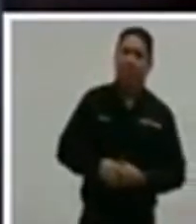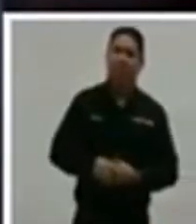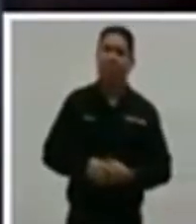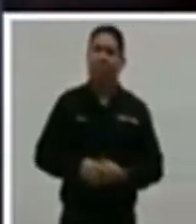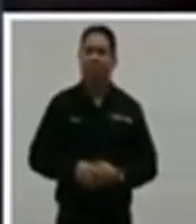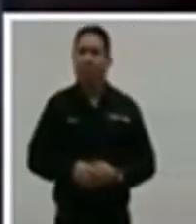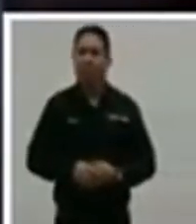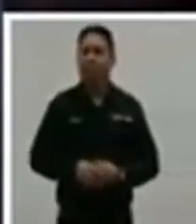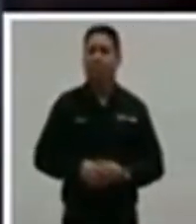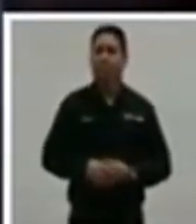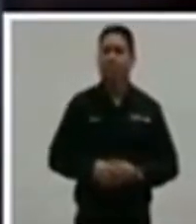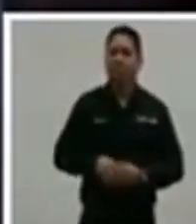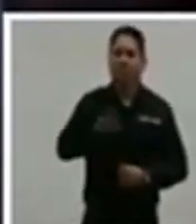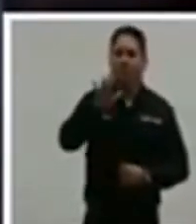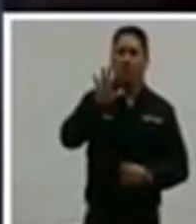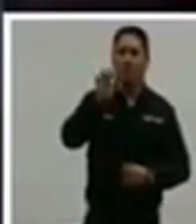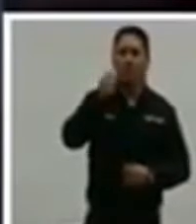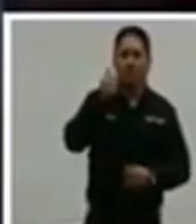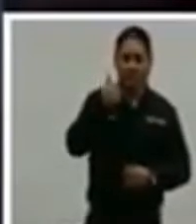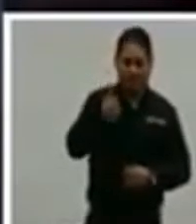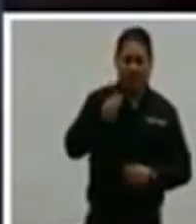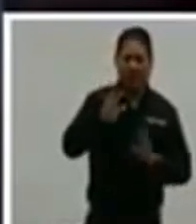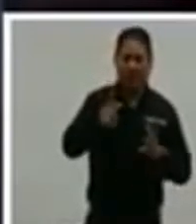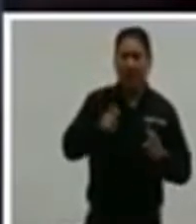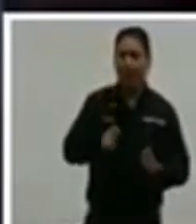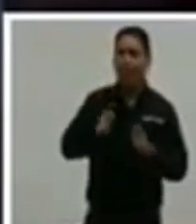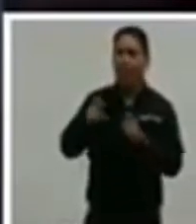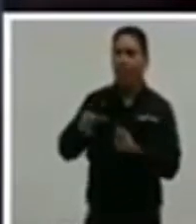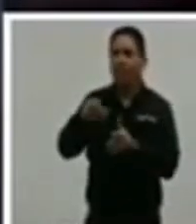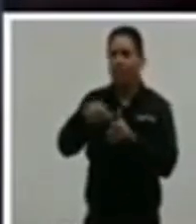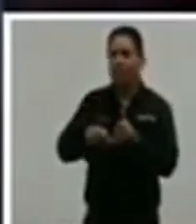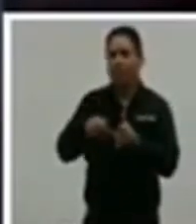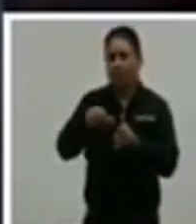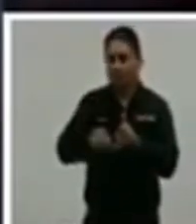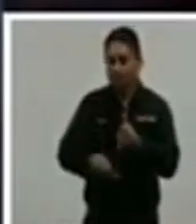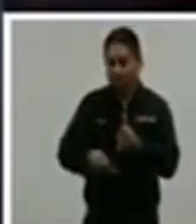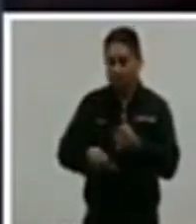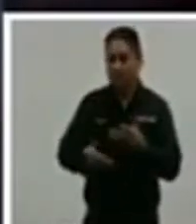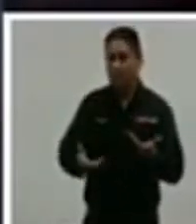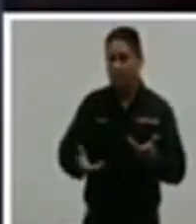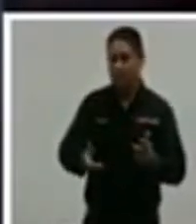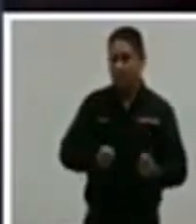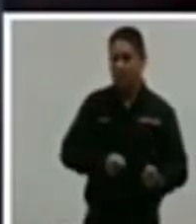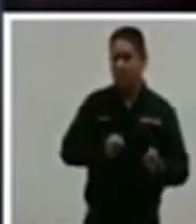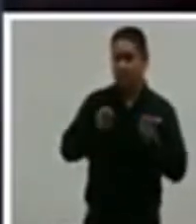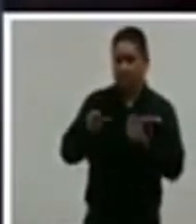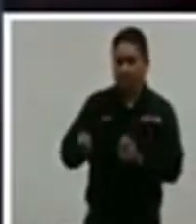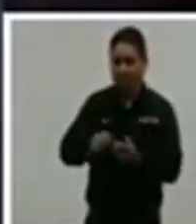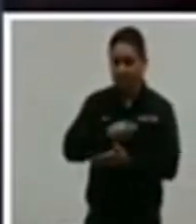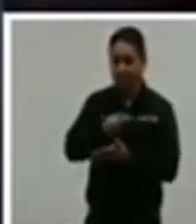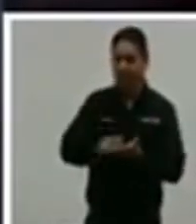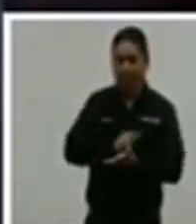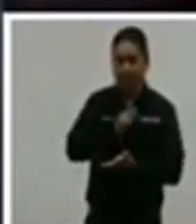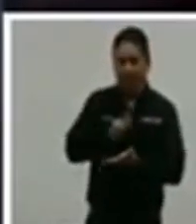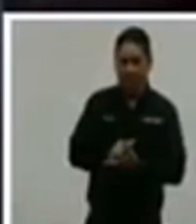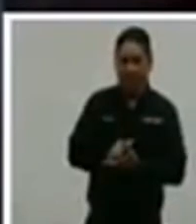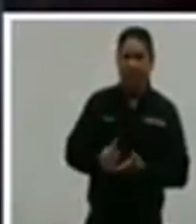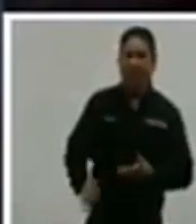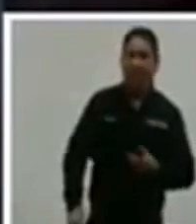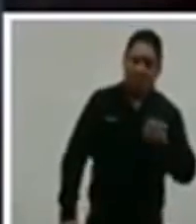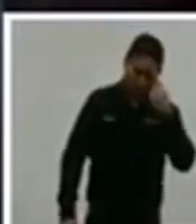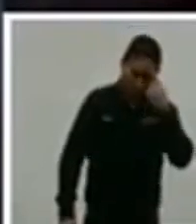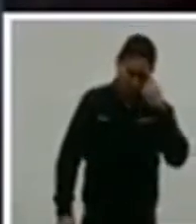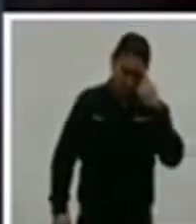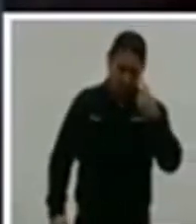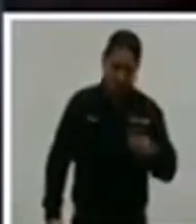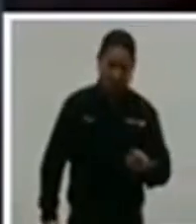cuenta pública son 56. Entonces, ahorita se abre el periodo constitucional que la ley nos ofrece para que